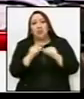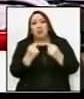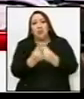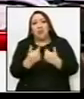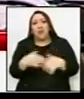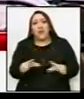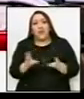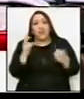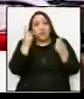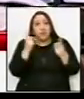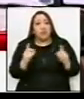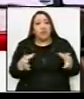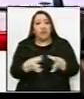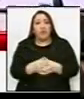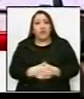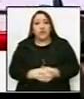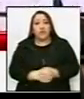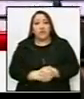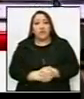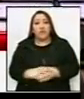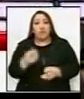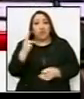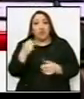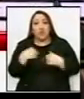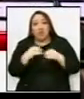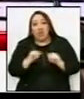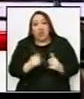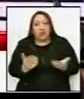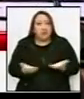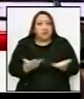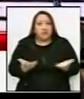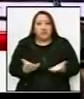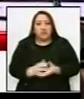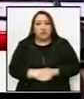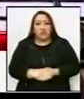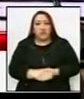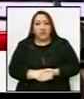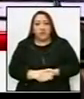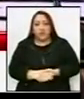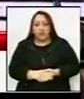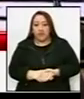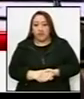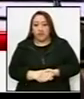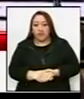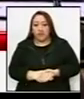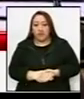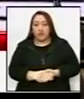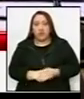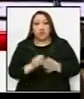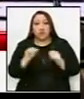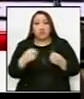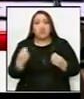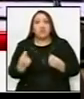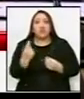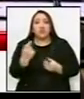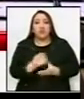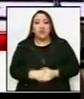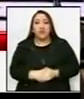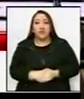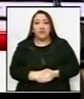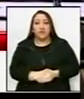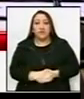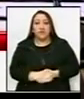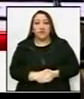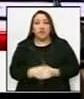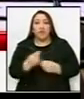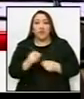ya se han puesto de acuerdo. Por eso es que yo me quedo, creo que es Noguera que dice, me quedo como solo, ¿no?